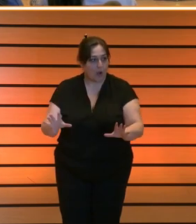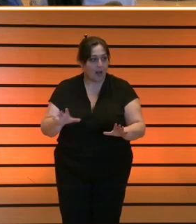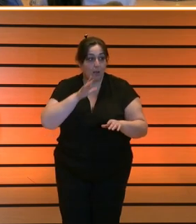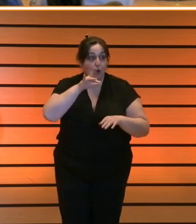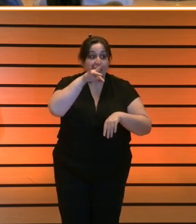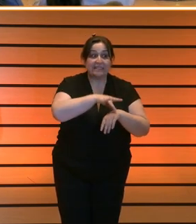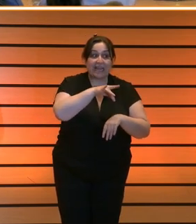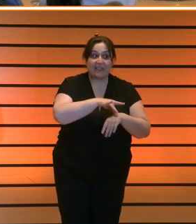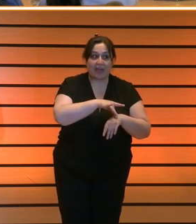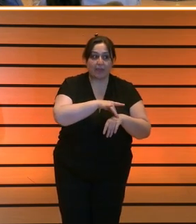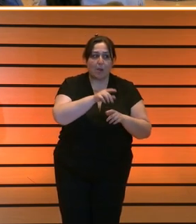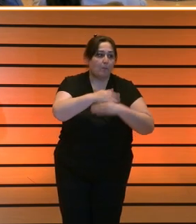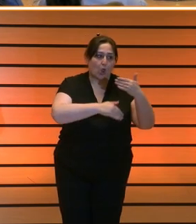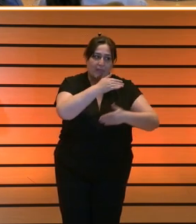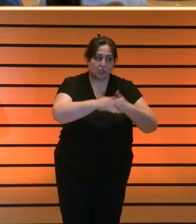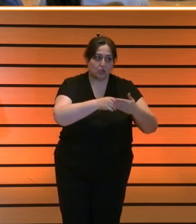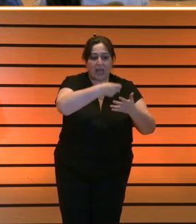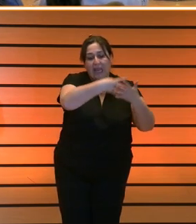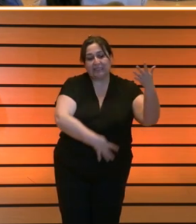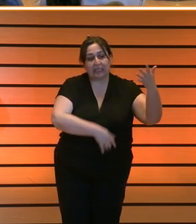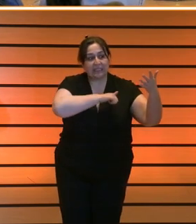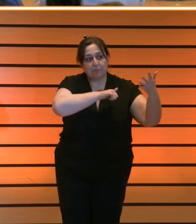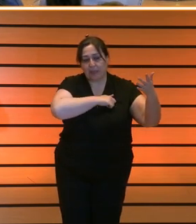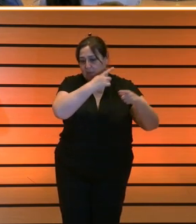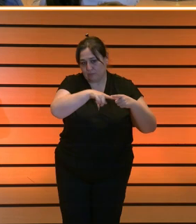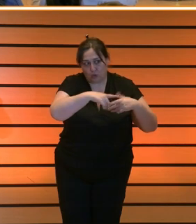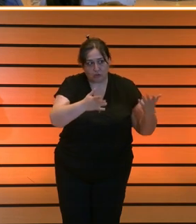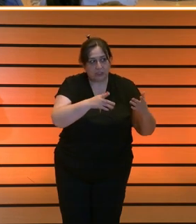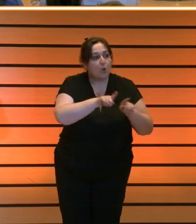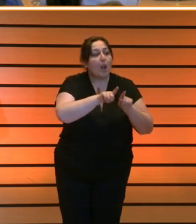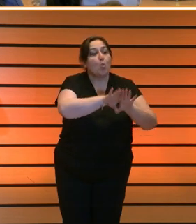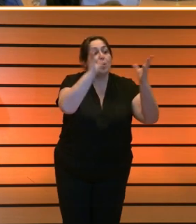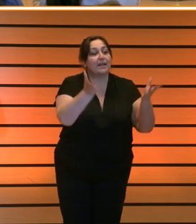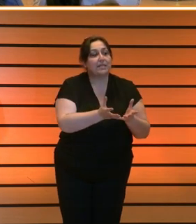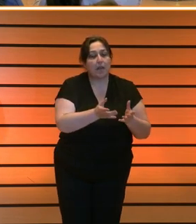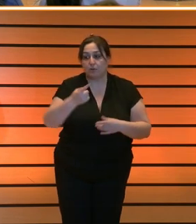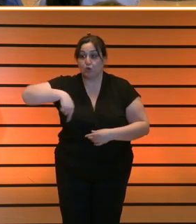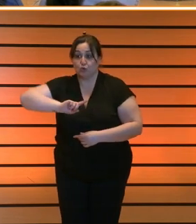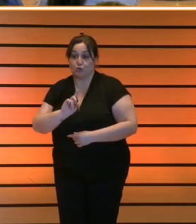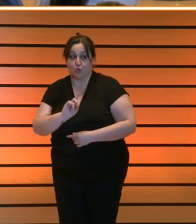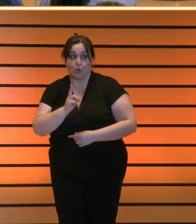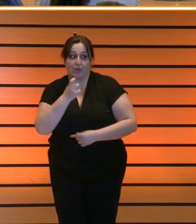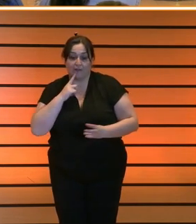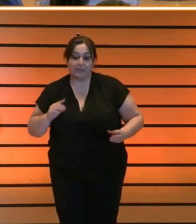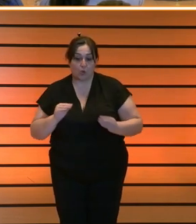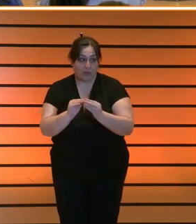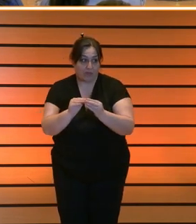con listas de espera o como sea son universales y nosotros no tenemos que caminar también por esa vía